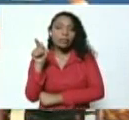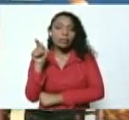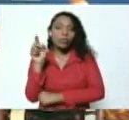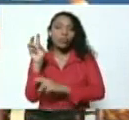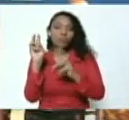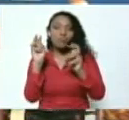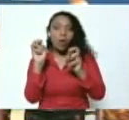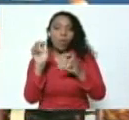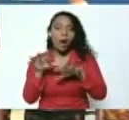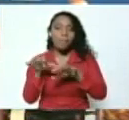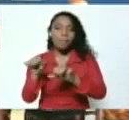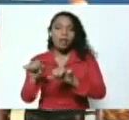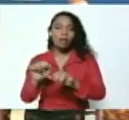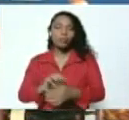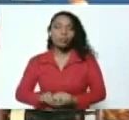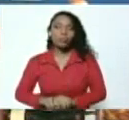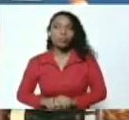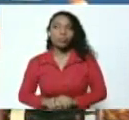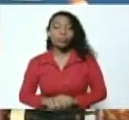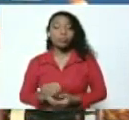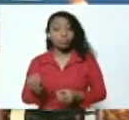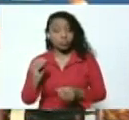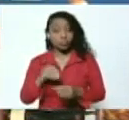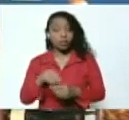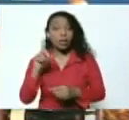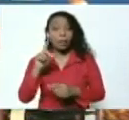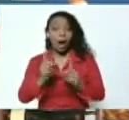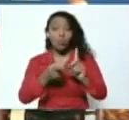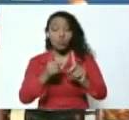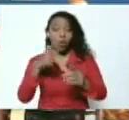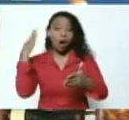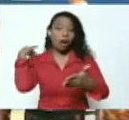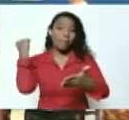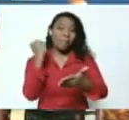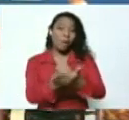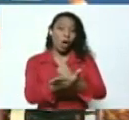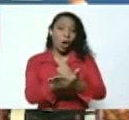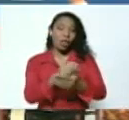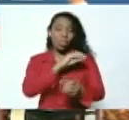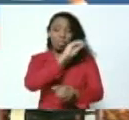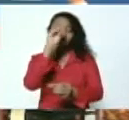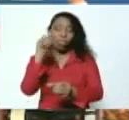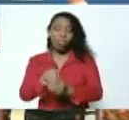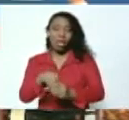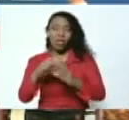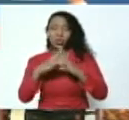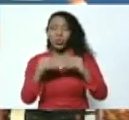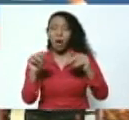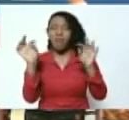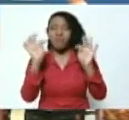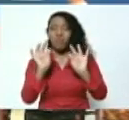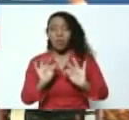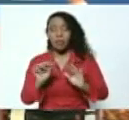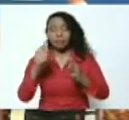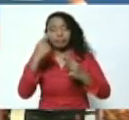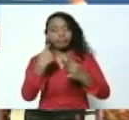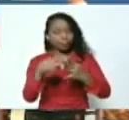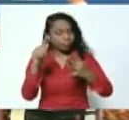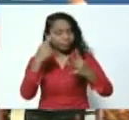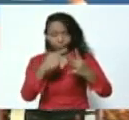nuevo imperio, incluyendo asesinatos, invasiones de todo tipo, etcétera,